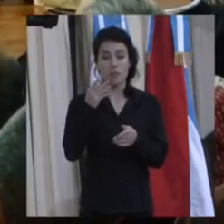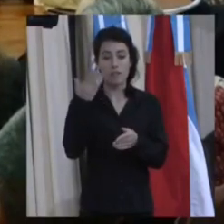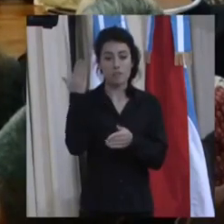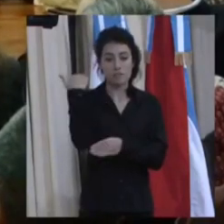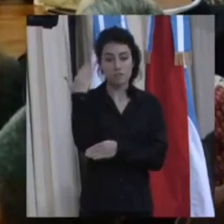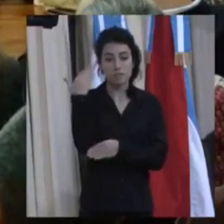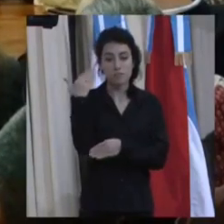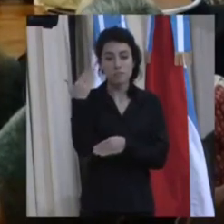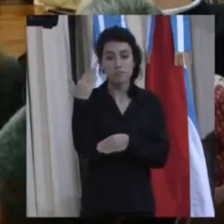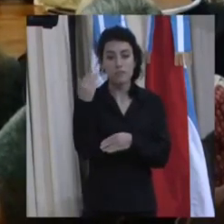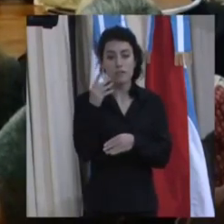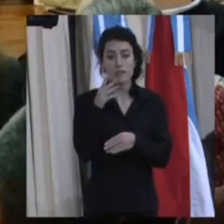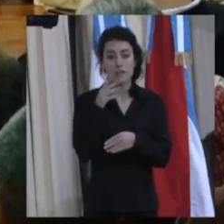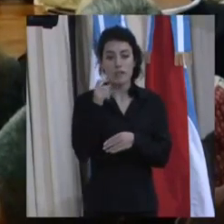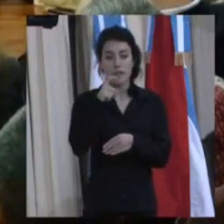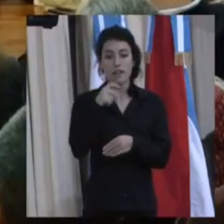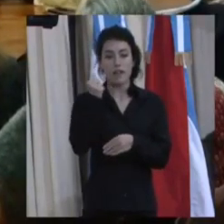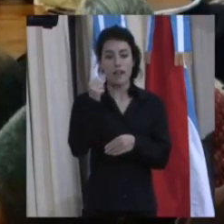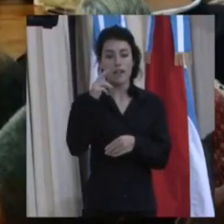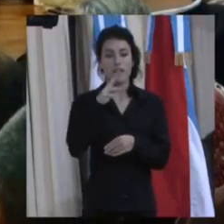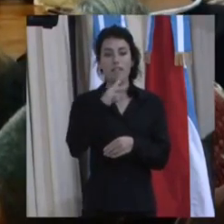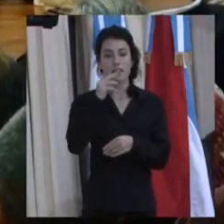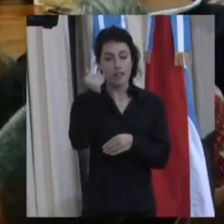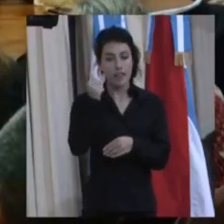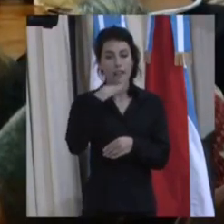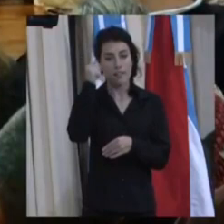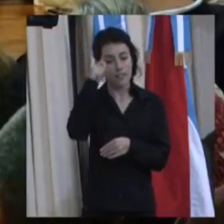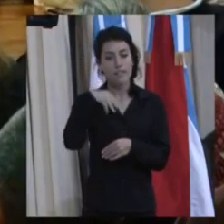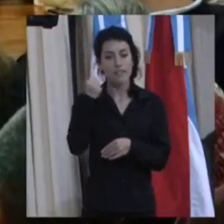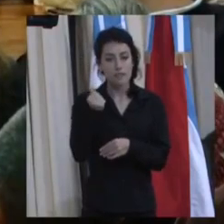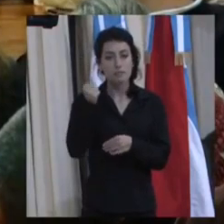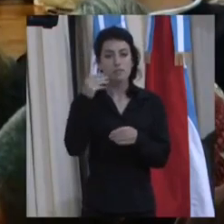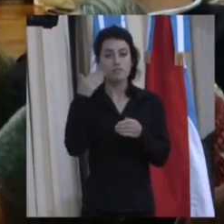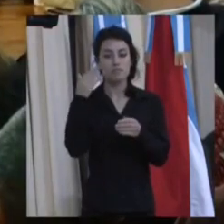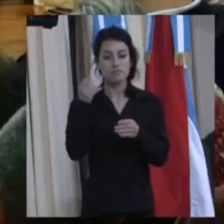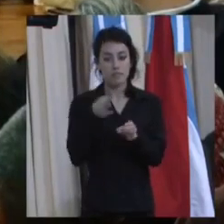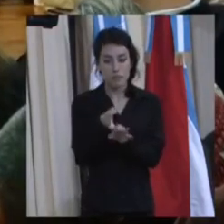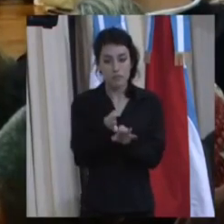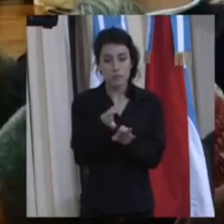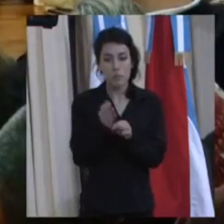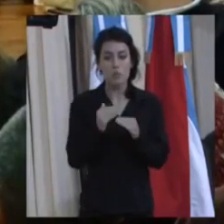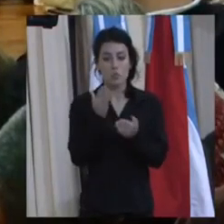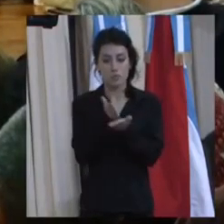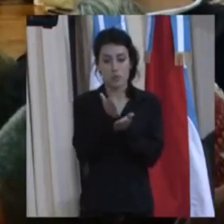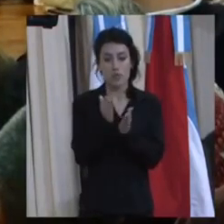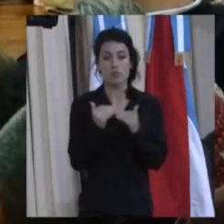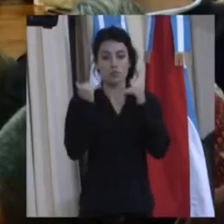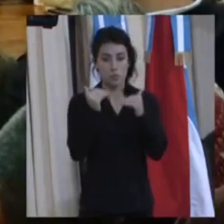el derecho a la educación. Digamos que en ese sentido la conferencia de Córdoba, y con esto quiero ir cerrando, porque